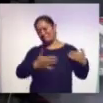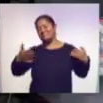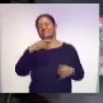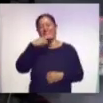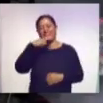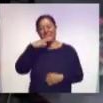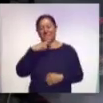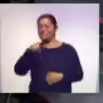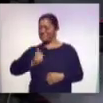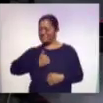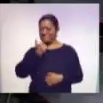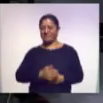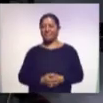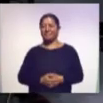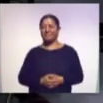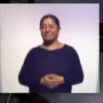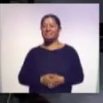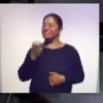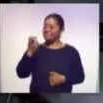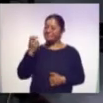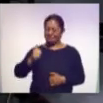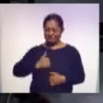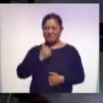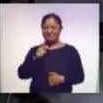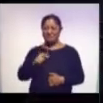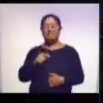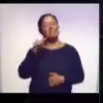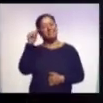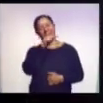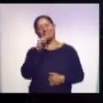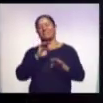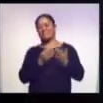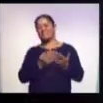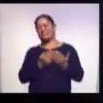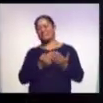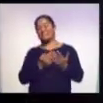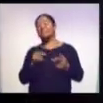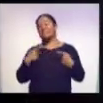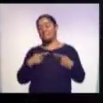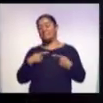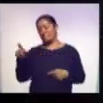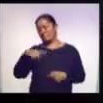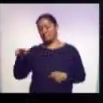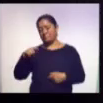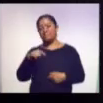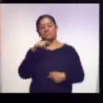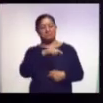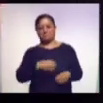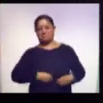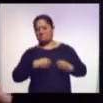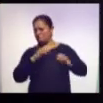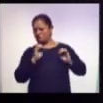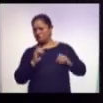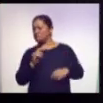se lo puede usted perder. No, definitivamente no se lo pueden perder por nada del mundo, allá los esperamos. Y hay gente que obviamente pues no es de allí, pues bueno, de